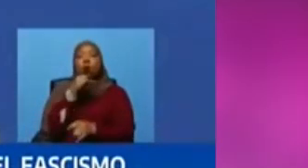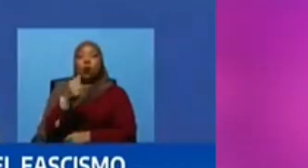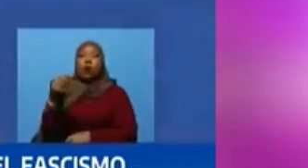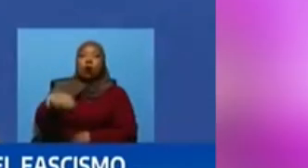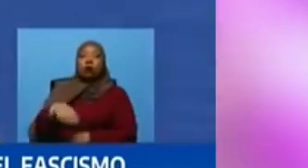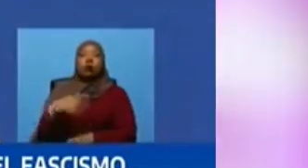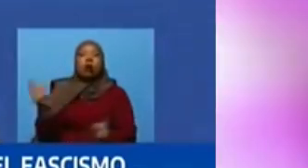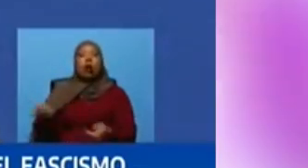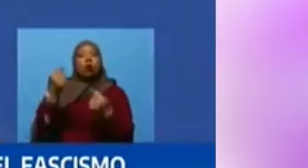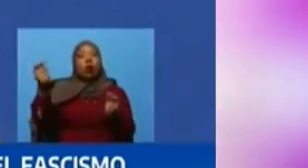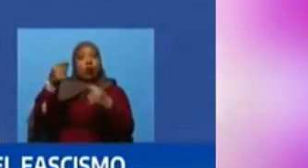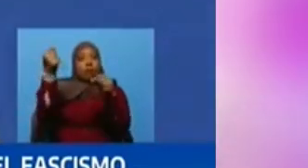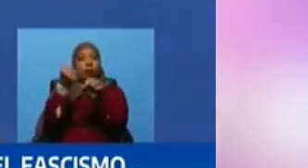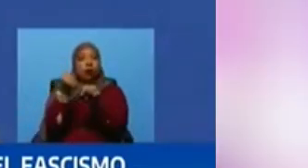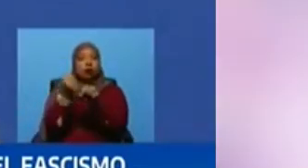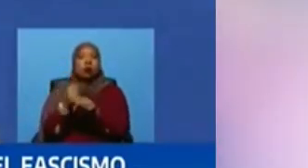Una campaña